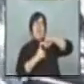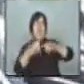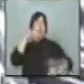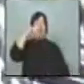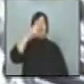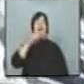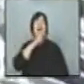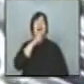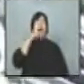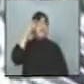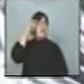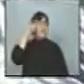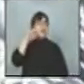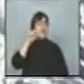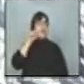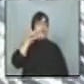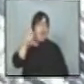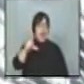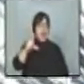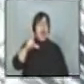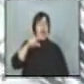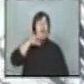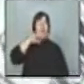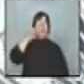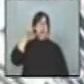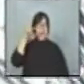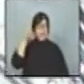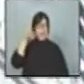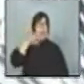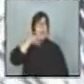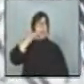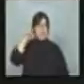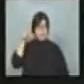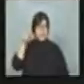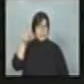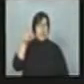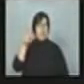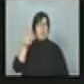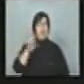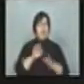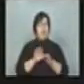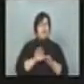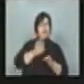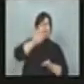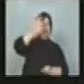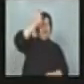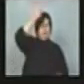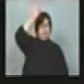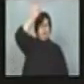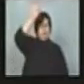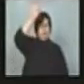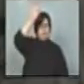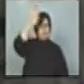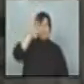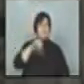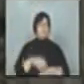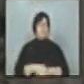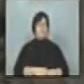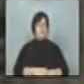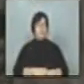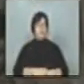metros de largo que tiene la catedral. Es decir, que en Roma están consideradas no por el alto, sino por el largo que tiene su nave central.